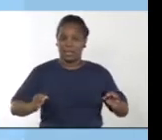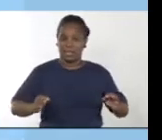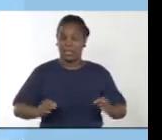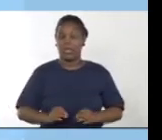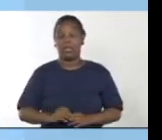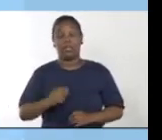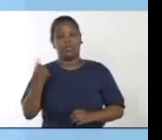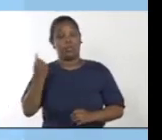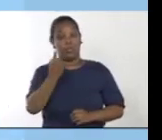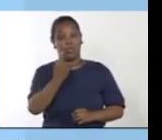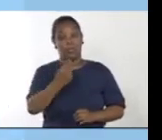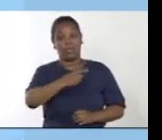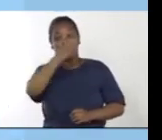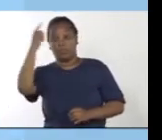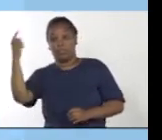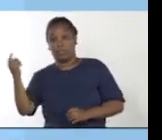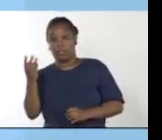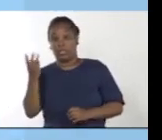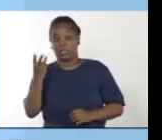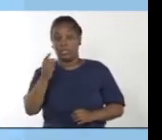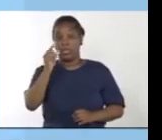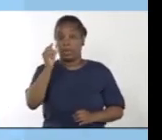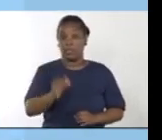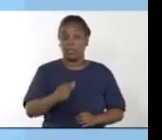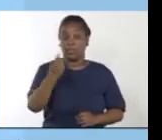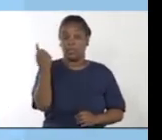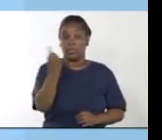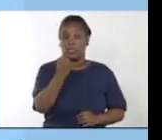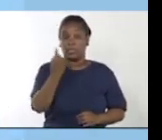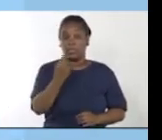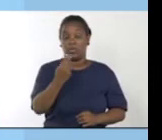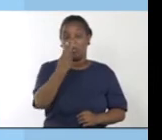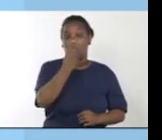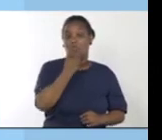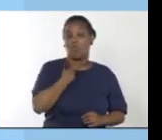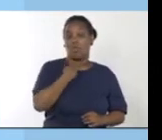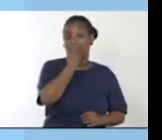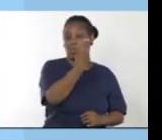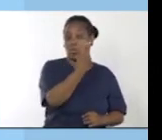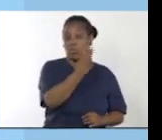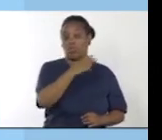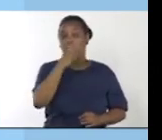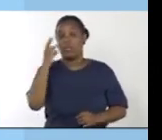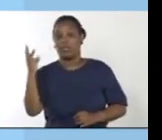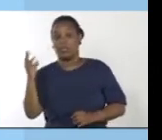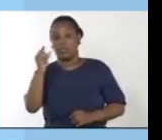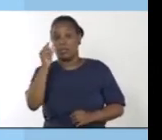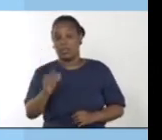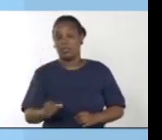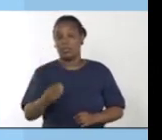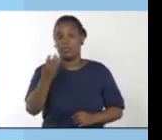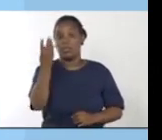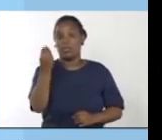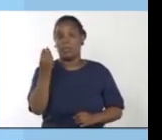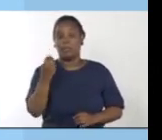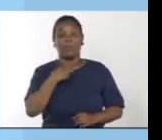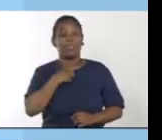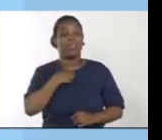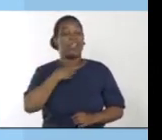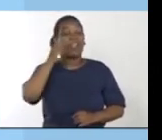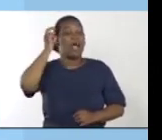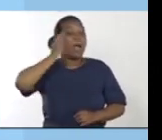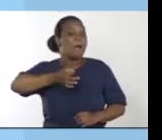primera y tercera personas del singular como la segunda y tercera personas del plural tienen las